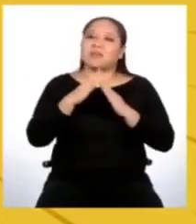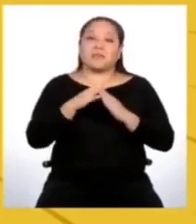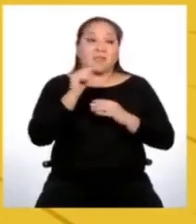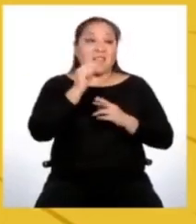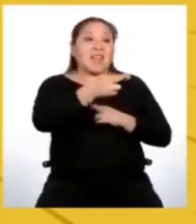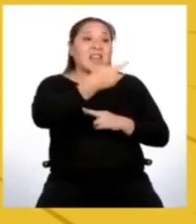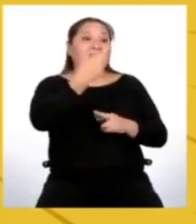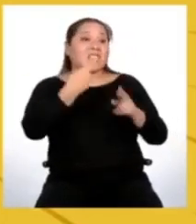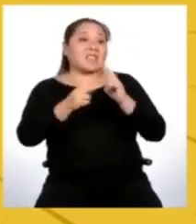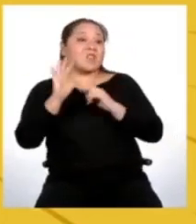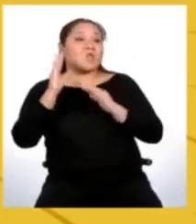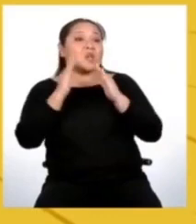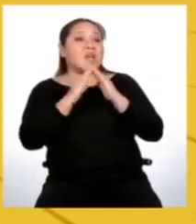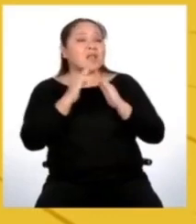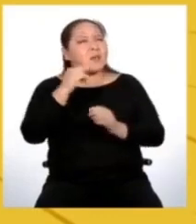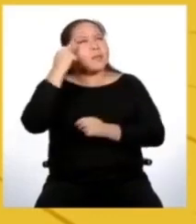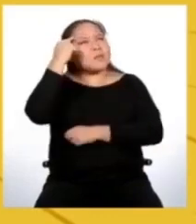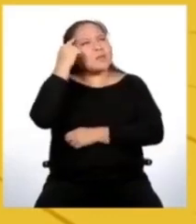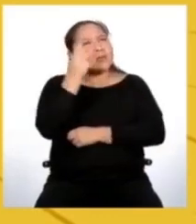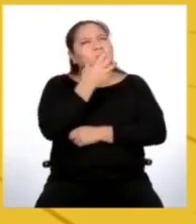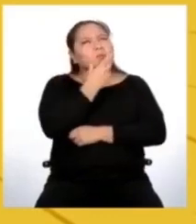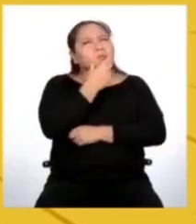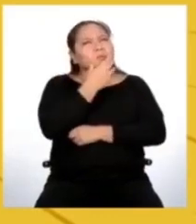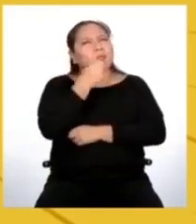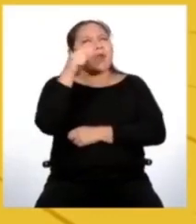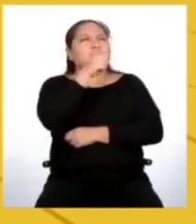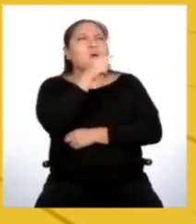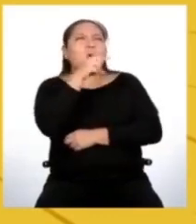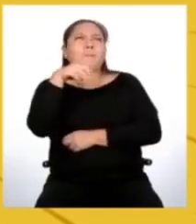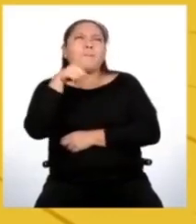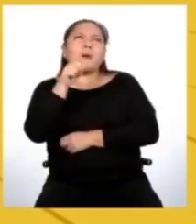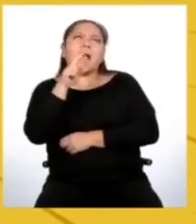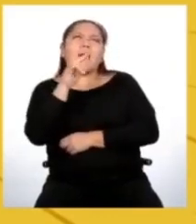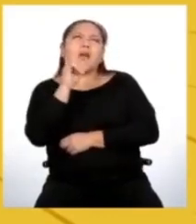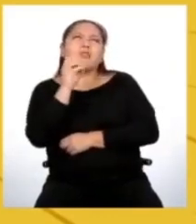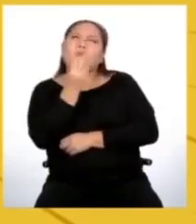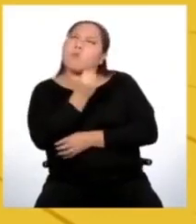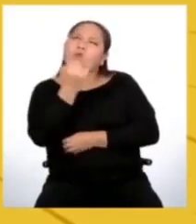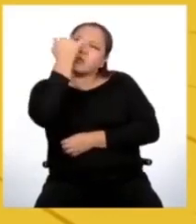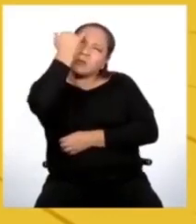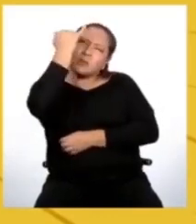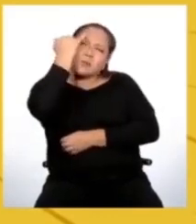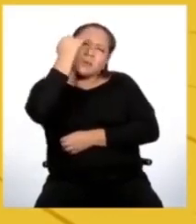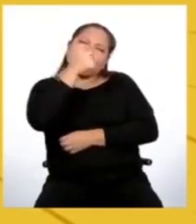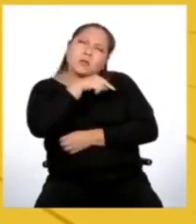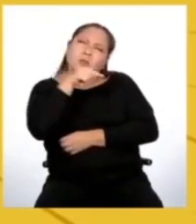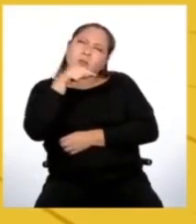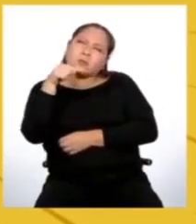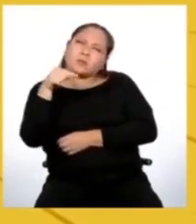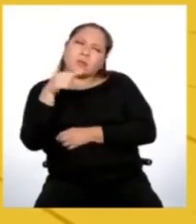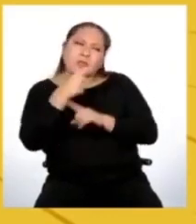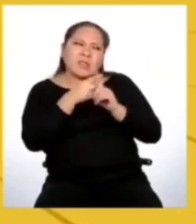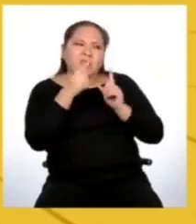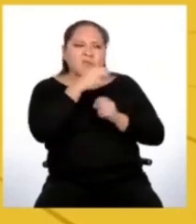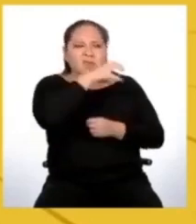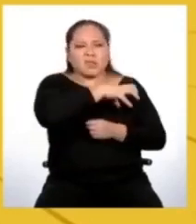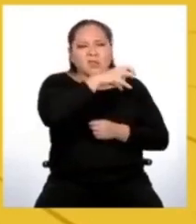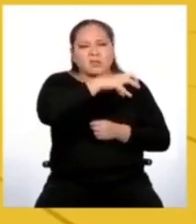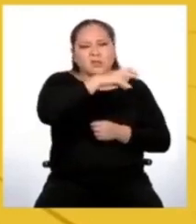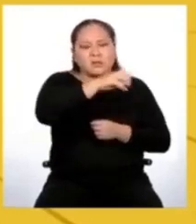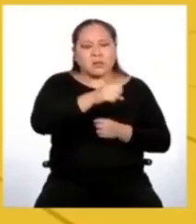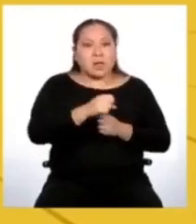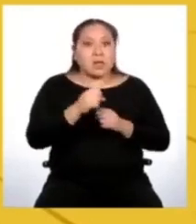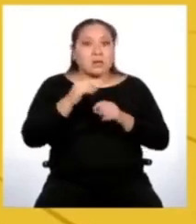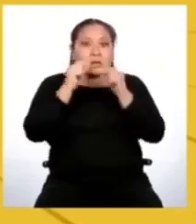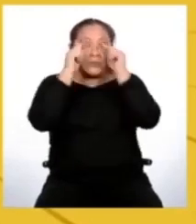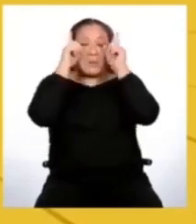a casa, Marco va pensando en cómo hace el señor Mario para tener tantas ideas. Lo mismo para los señores y señoras que atienden y se levantan